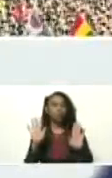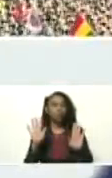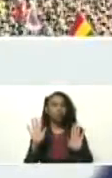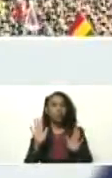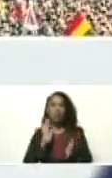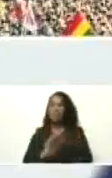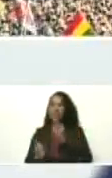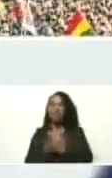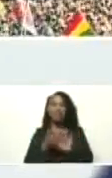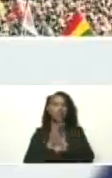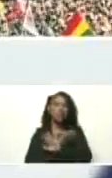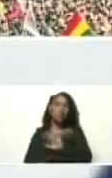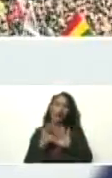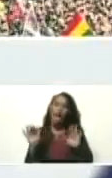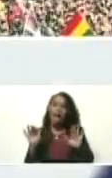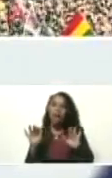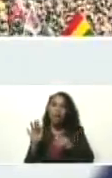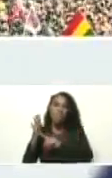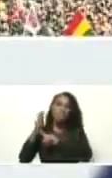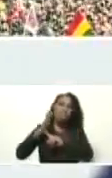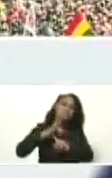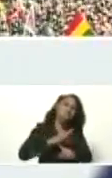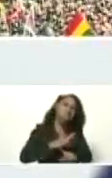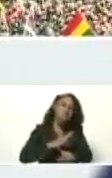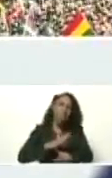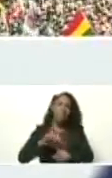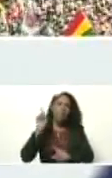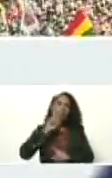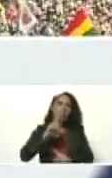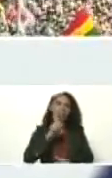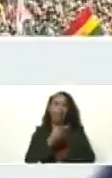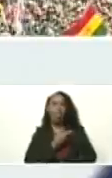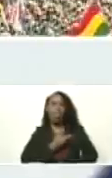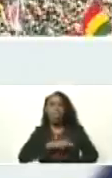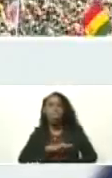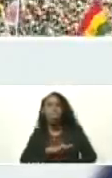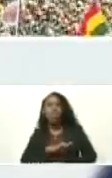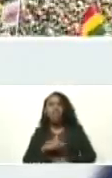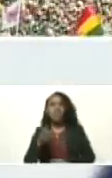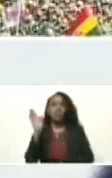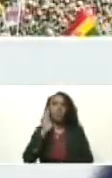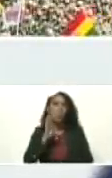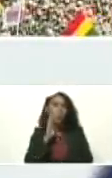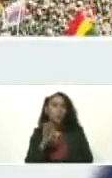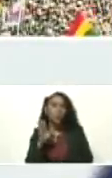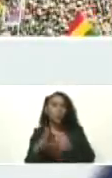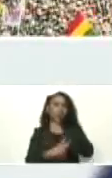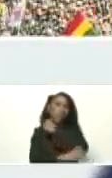ya, de opresión, de mentiras, de demagogia, de corrupción.